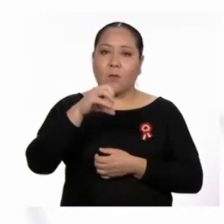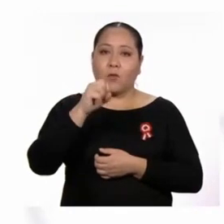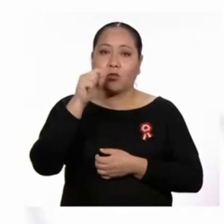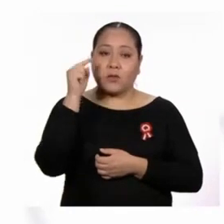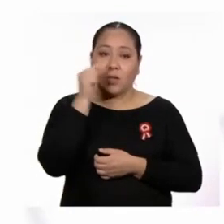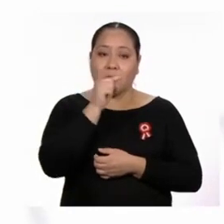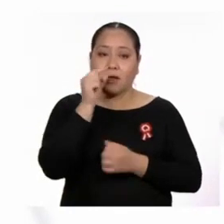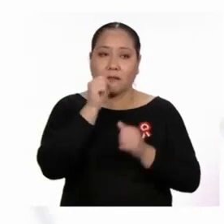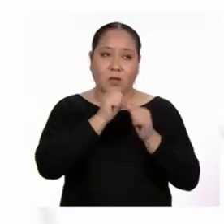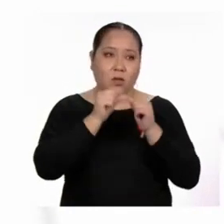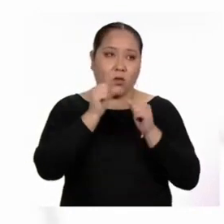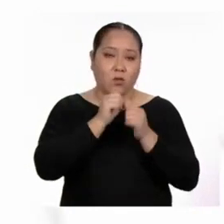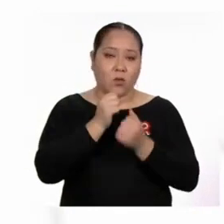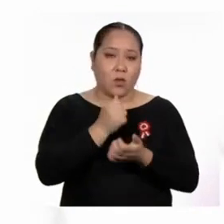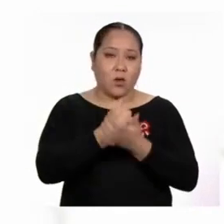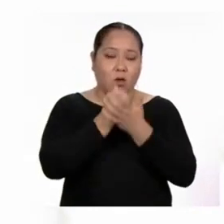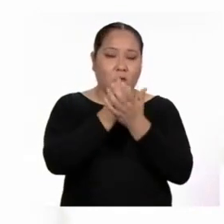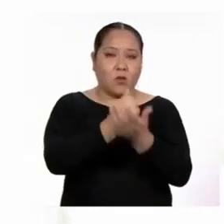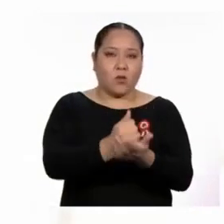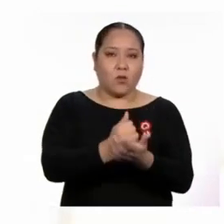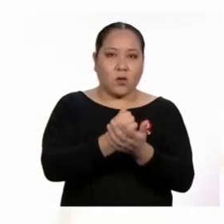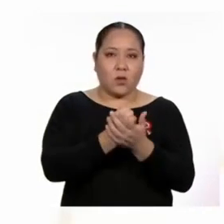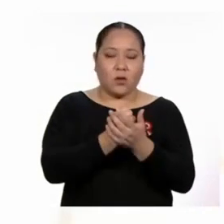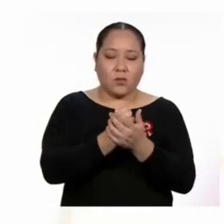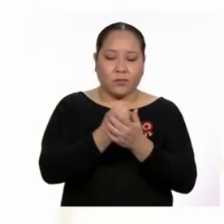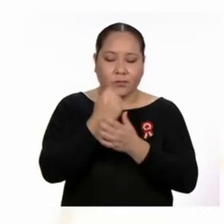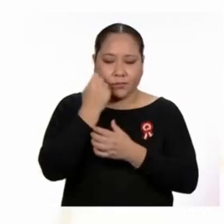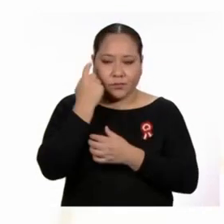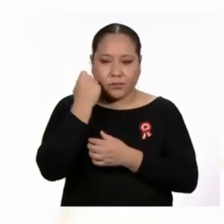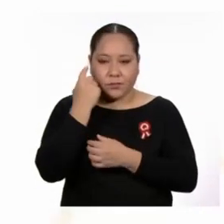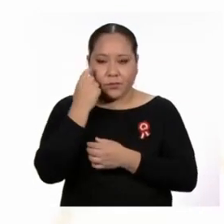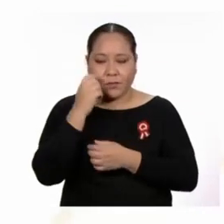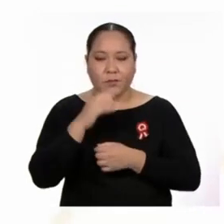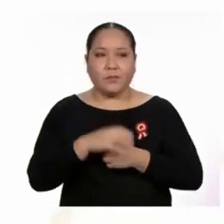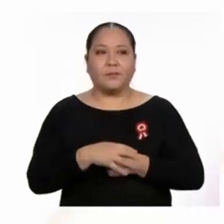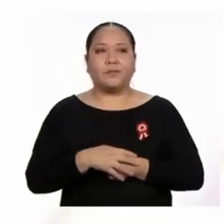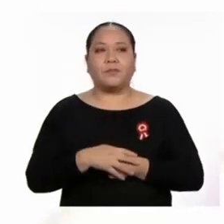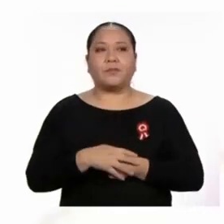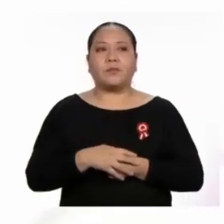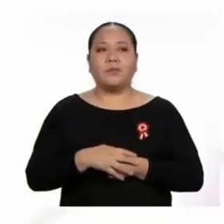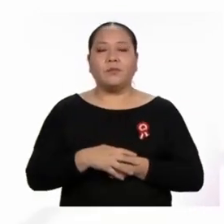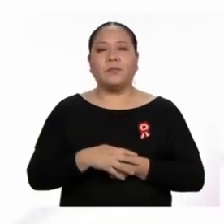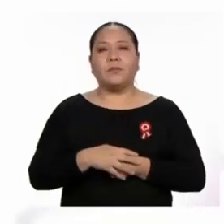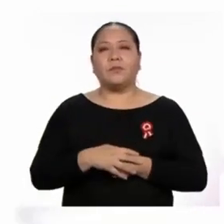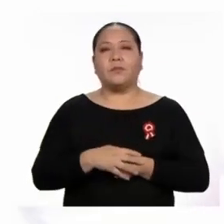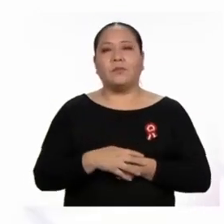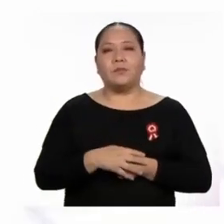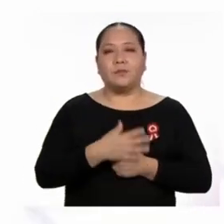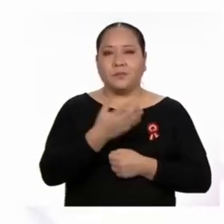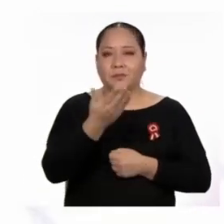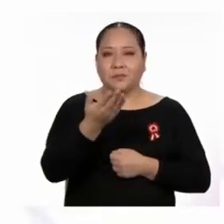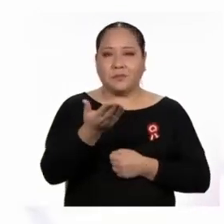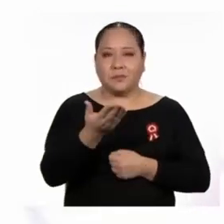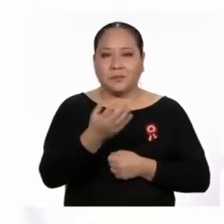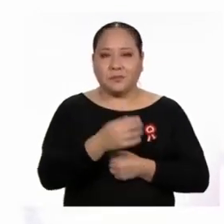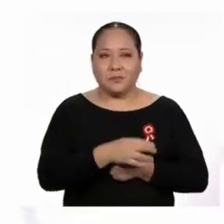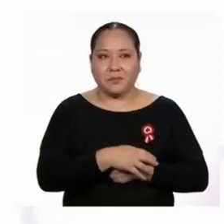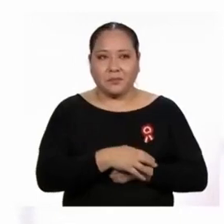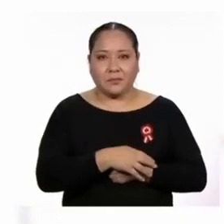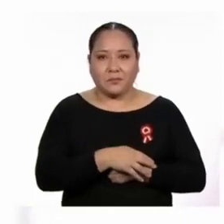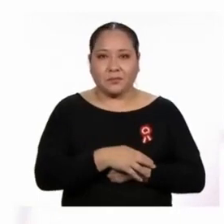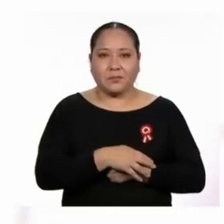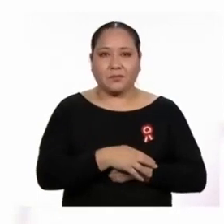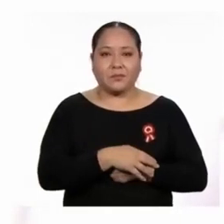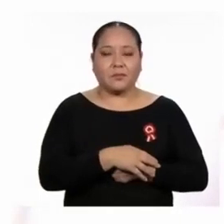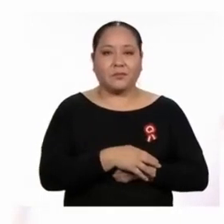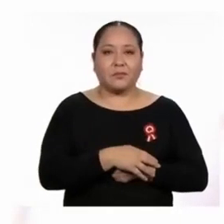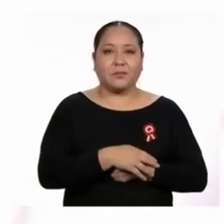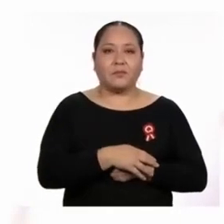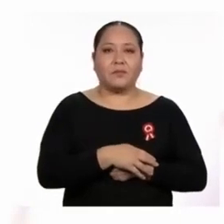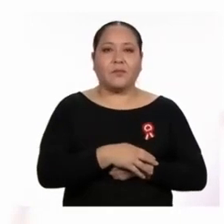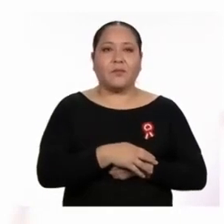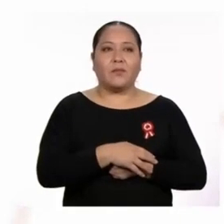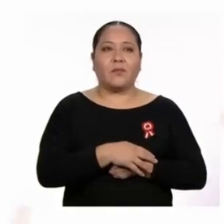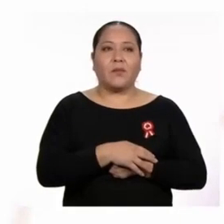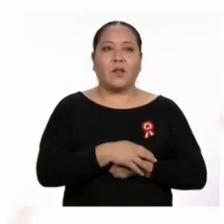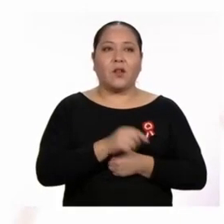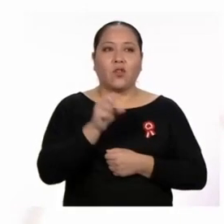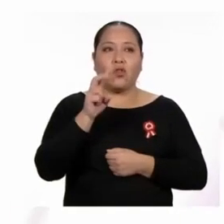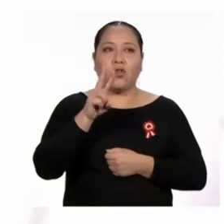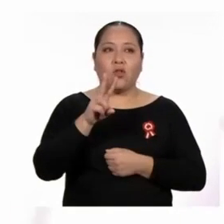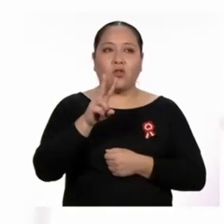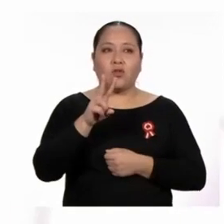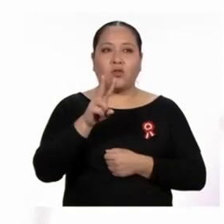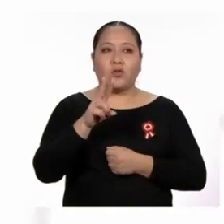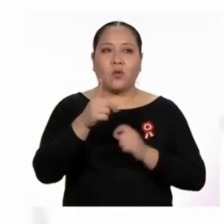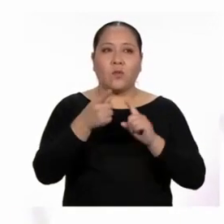nos ayudarán a desencriptarlo, mis queridas y queridos hackers de tres cifras? Sería